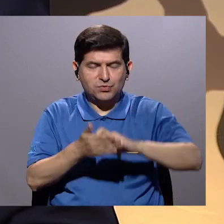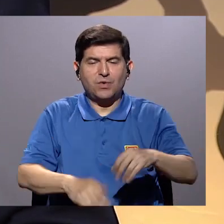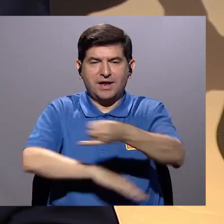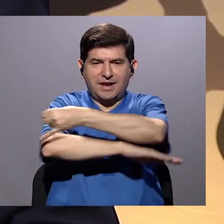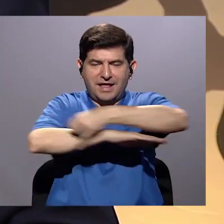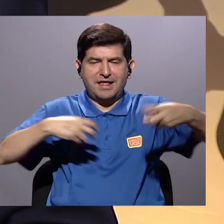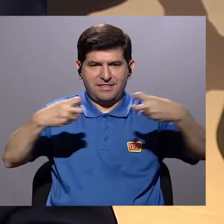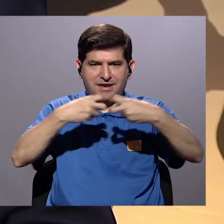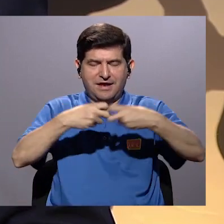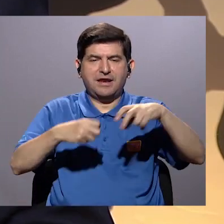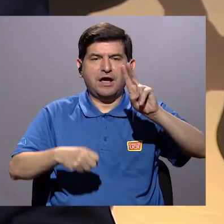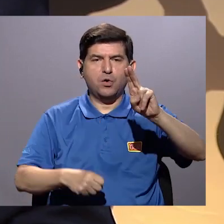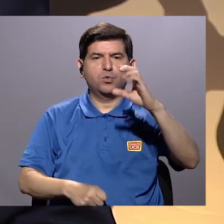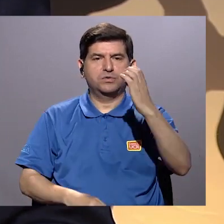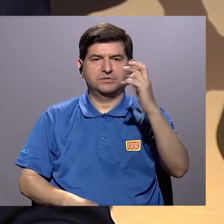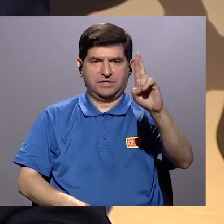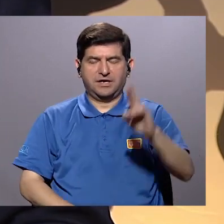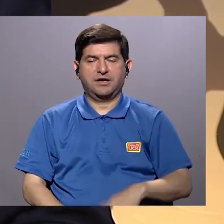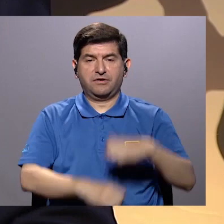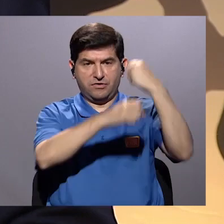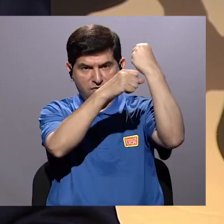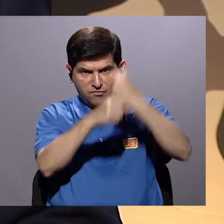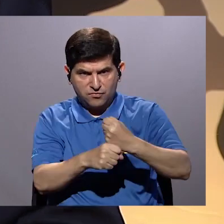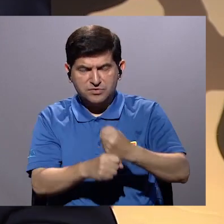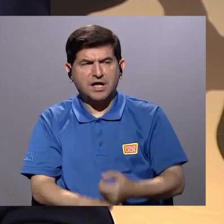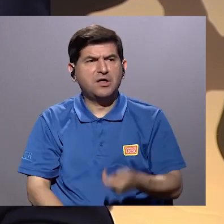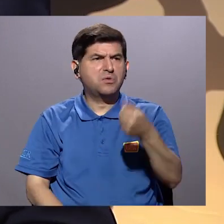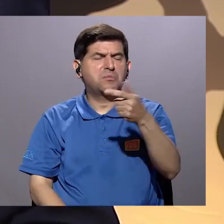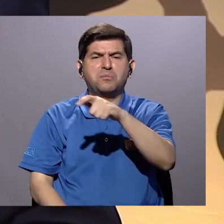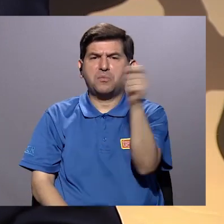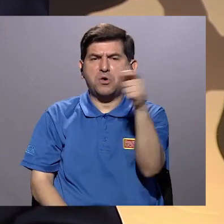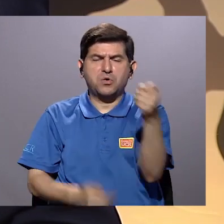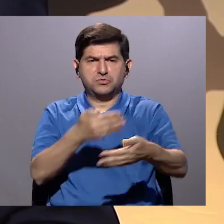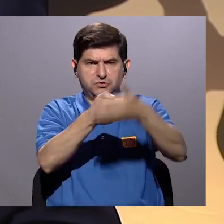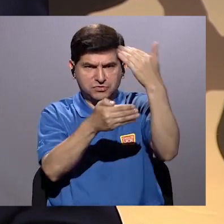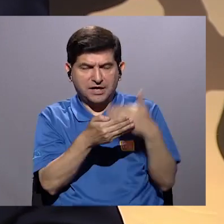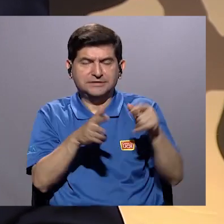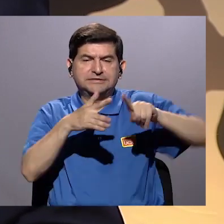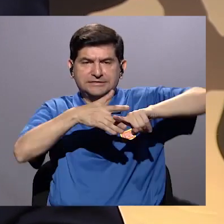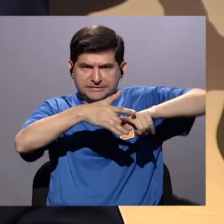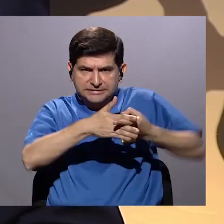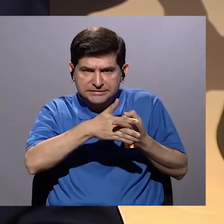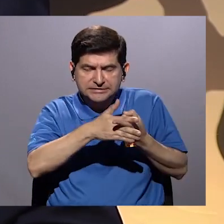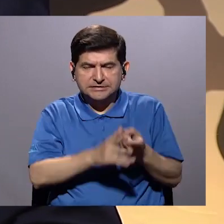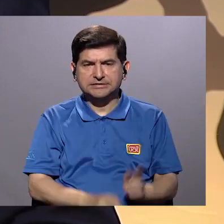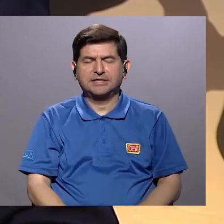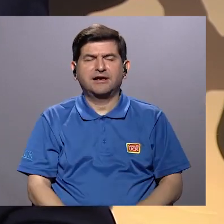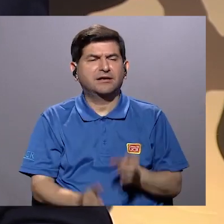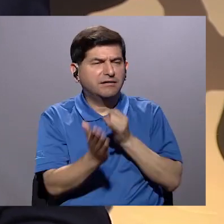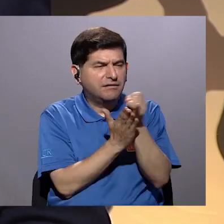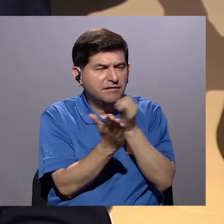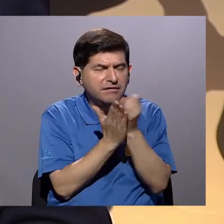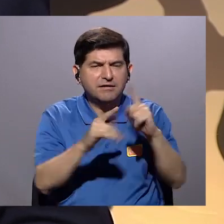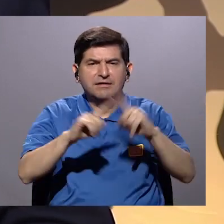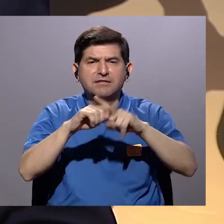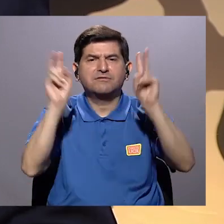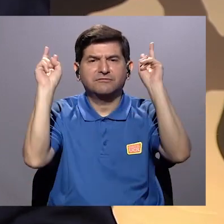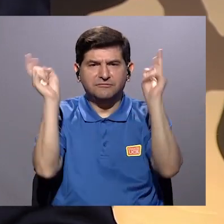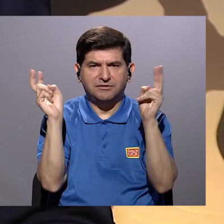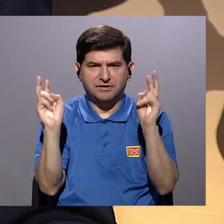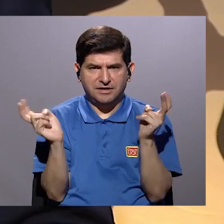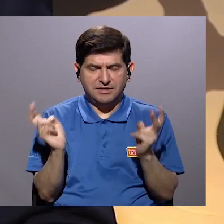Rica, que justamente fue fundado hace pocos meses, estamos iniciando con investigación en diferentes temas,